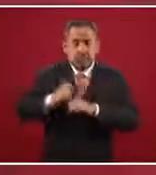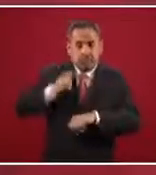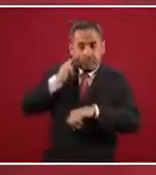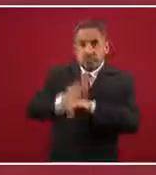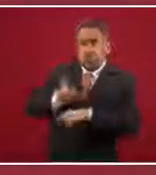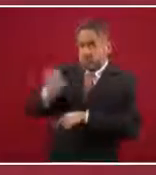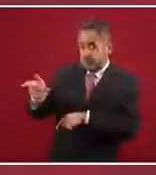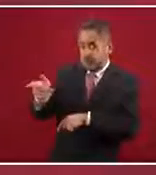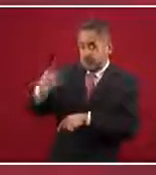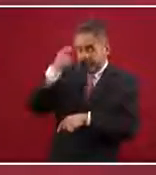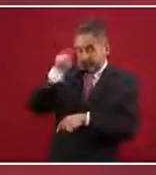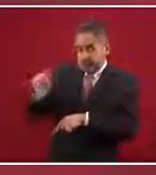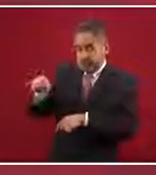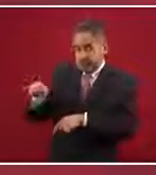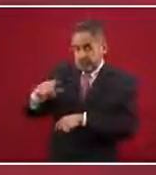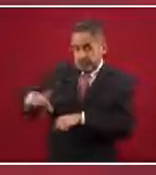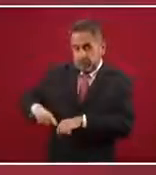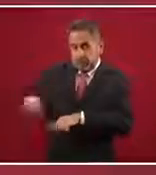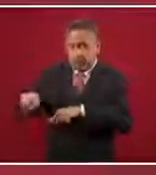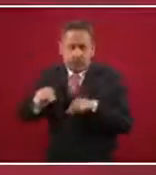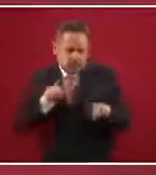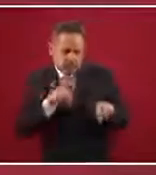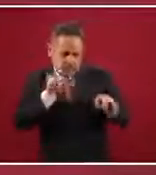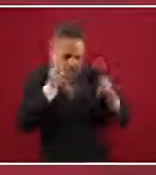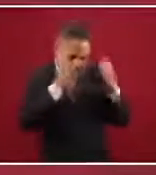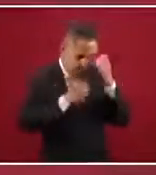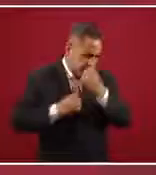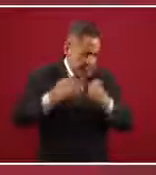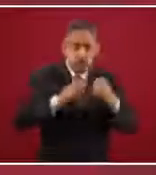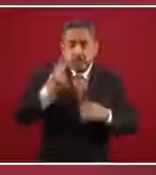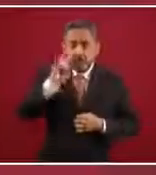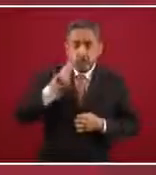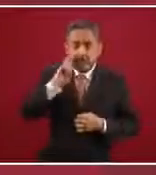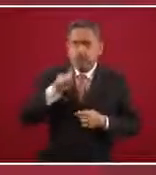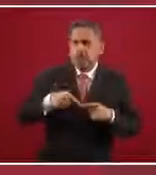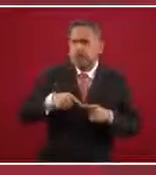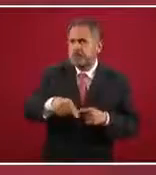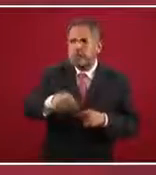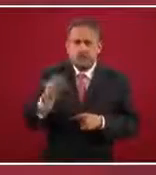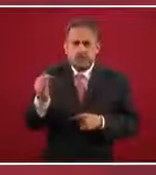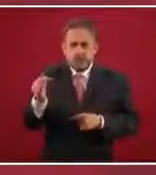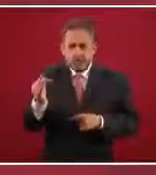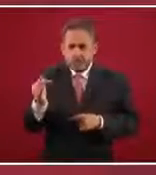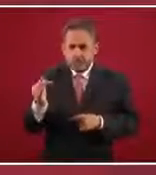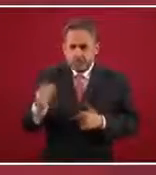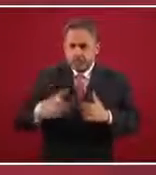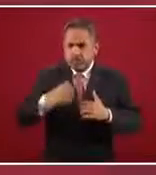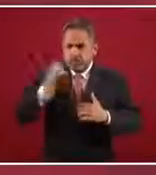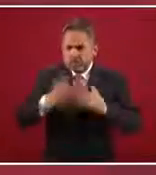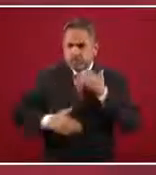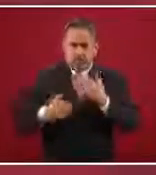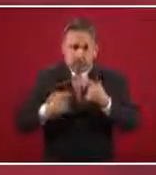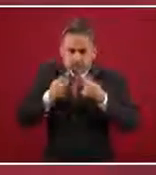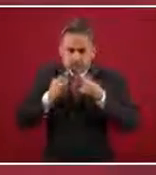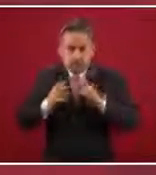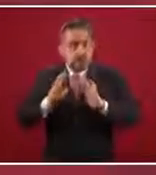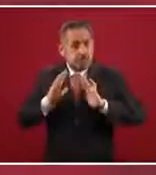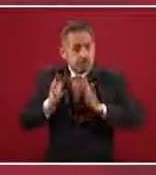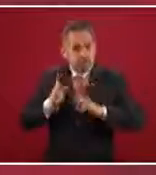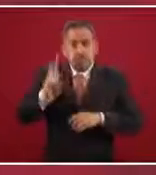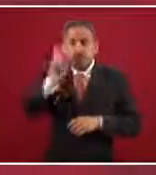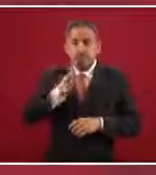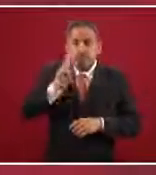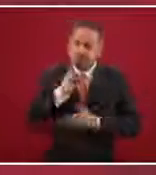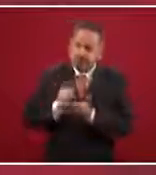mexicano ellos van a concluir en el mes de febrero para estar en condiciones de